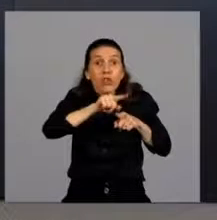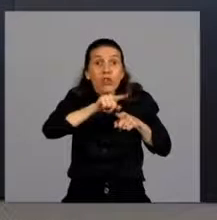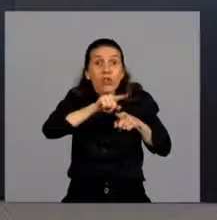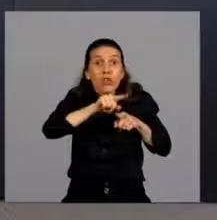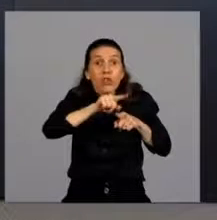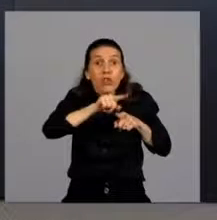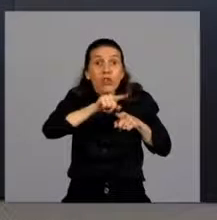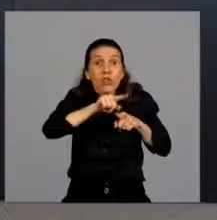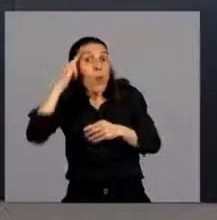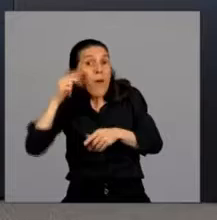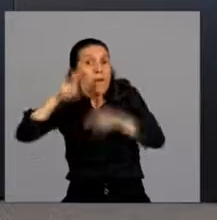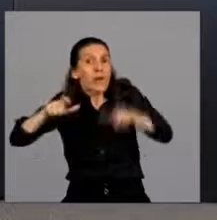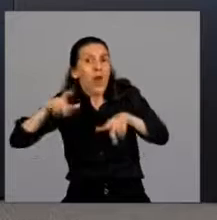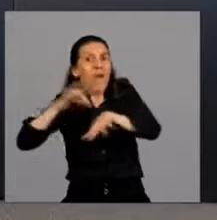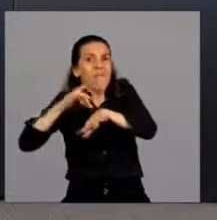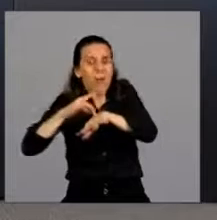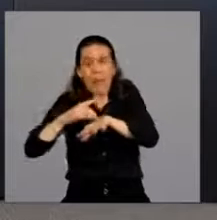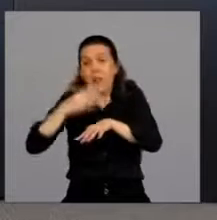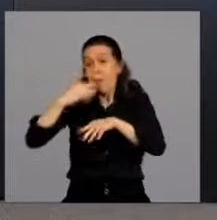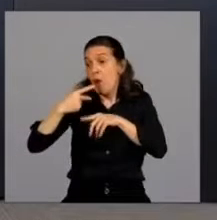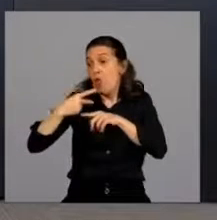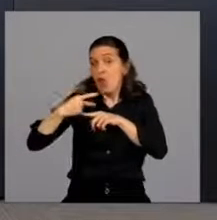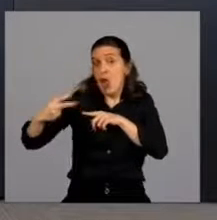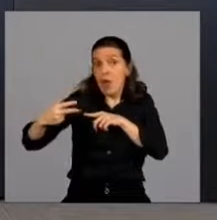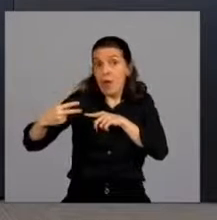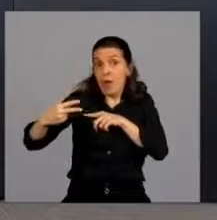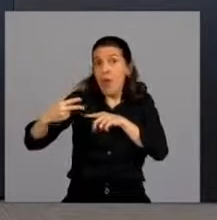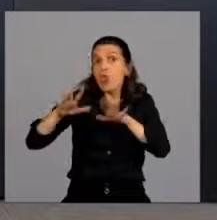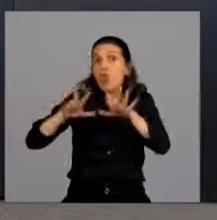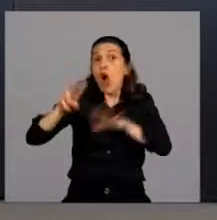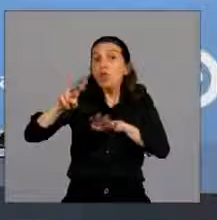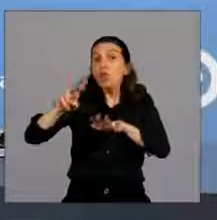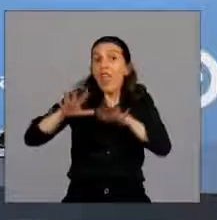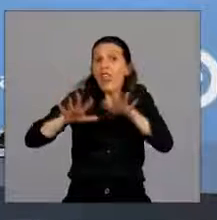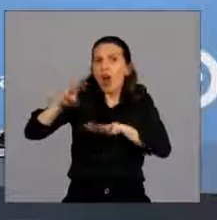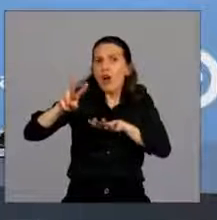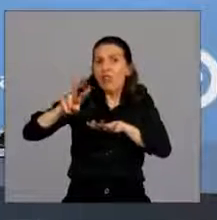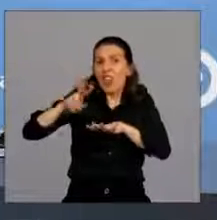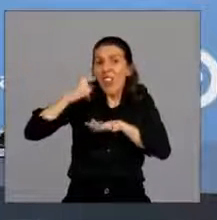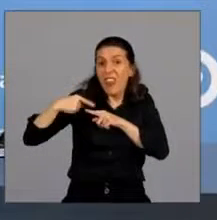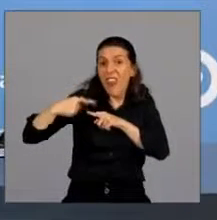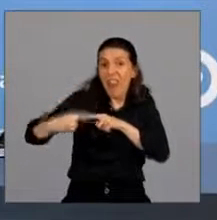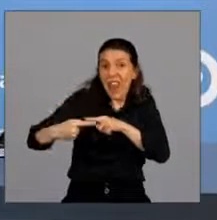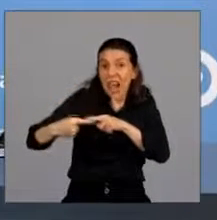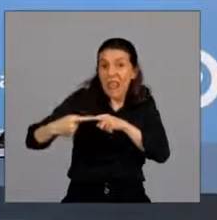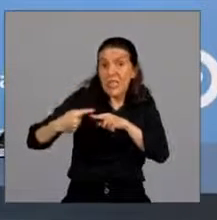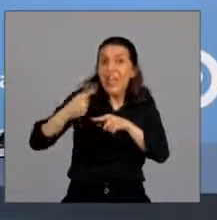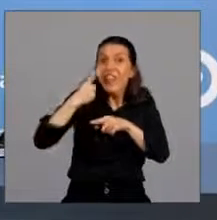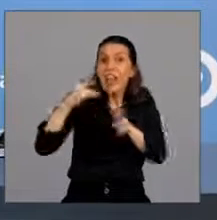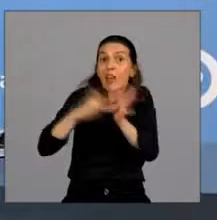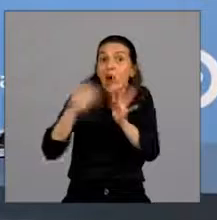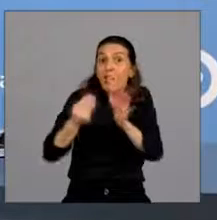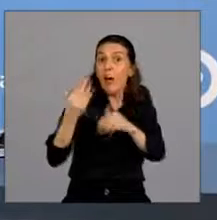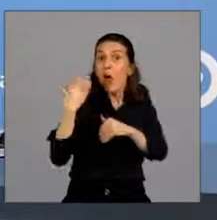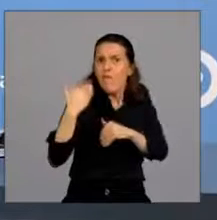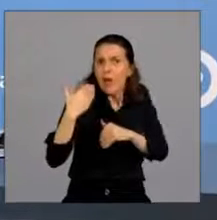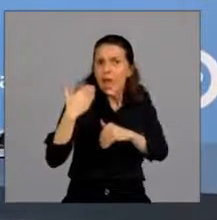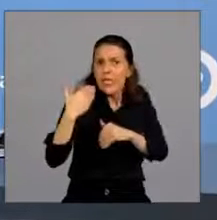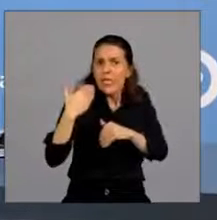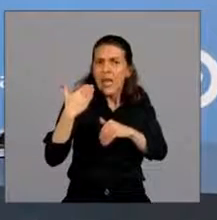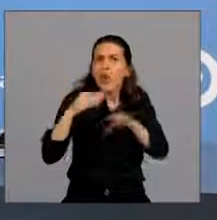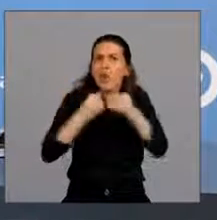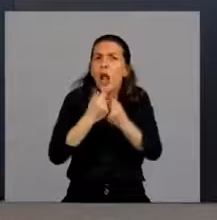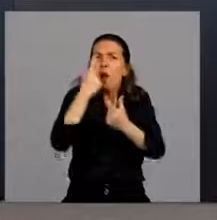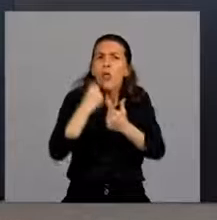la última conferencia de prensa, que pasaron 12 días, pues fue un sábado, se mantuvo en un ritmo bastante parejo de 400 casos